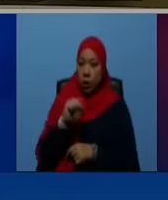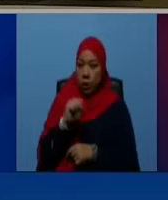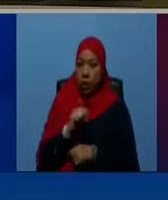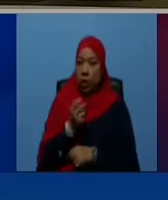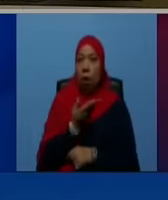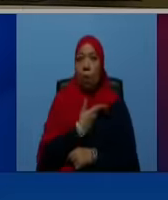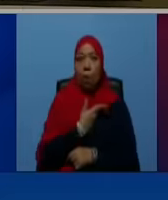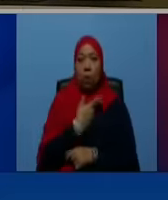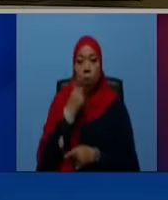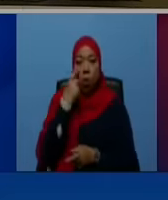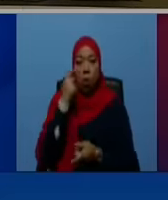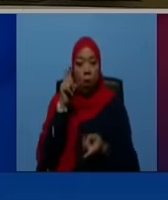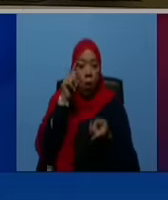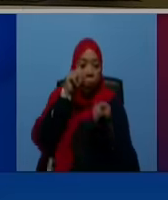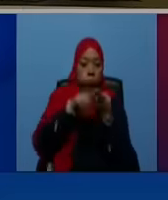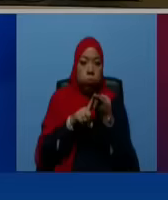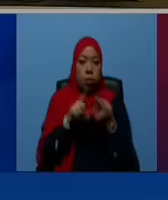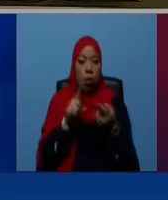¿verdad? Aquí.